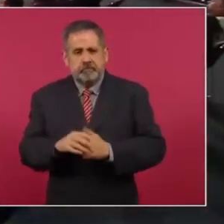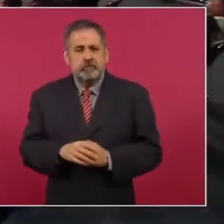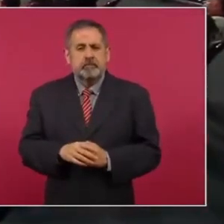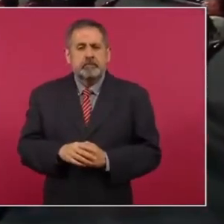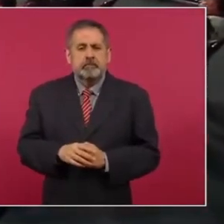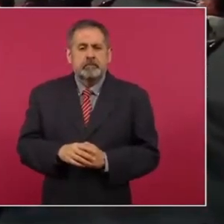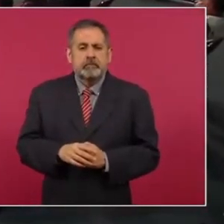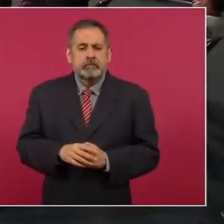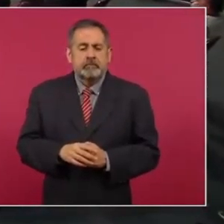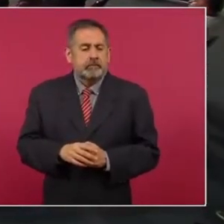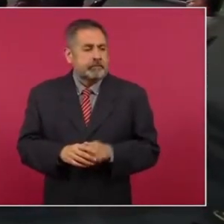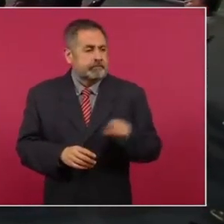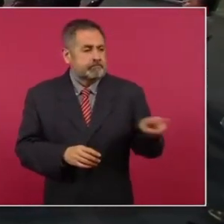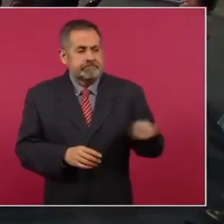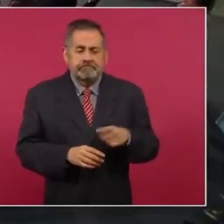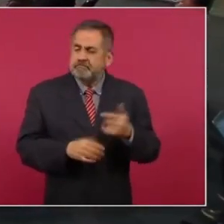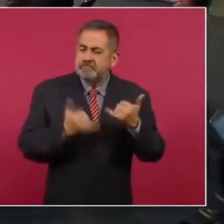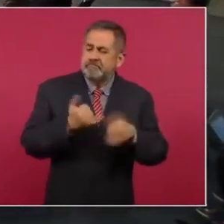hasta en lo irracional,